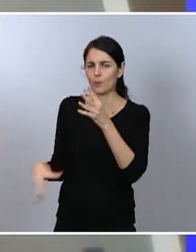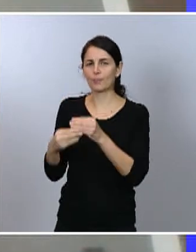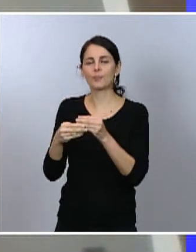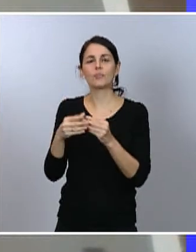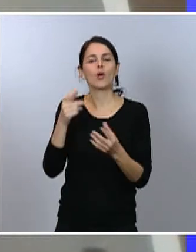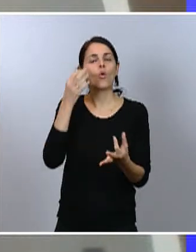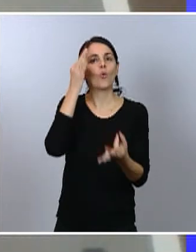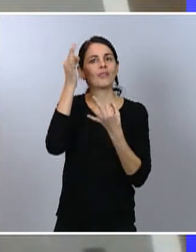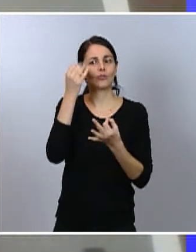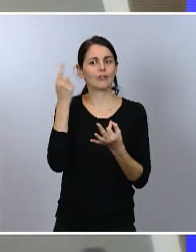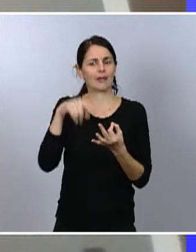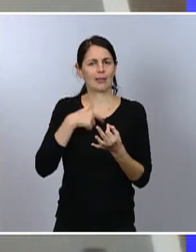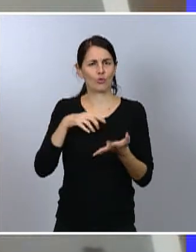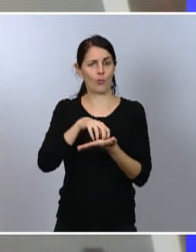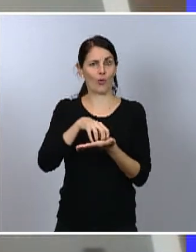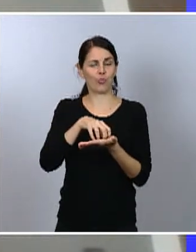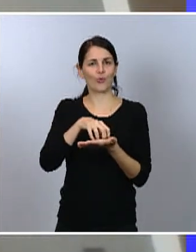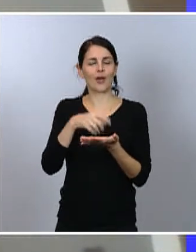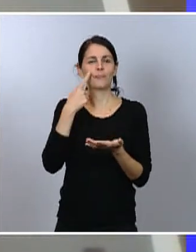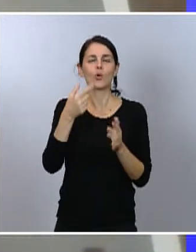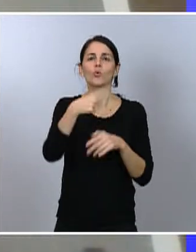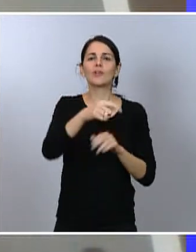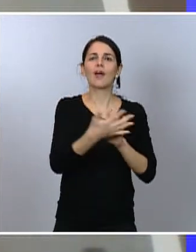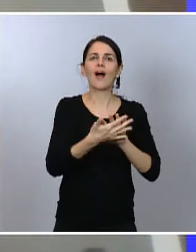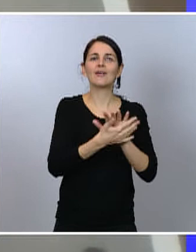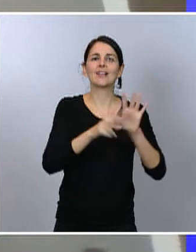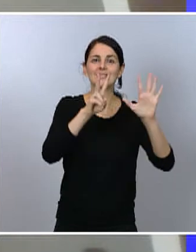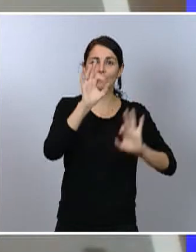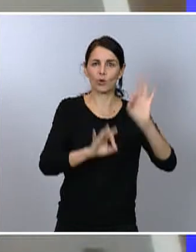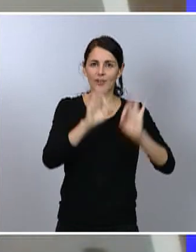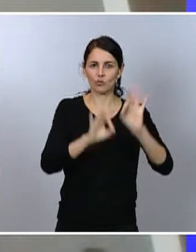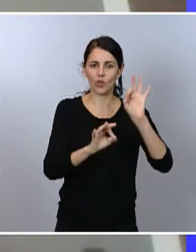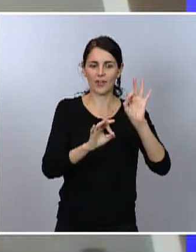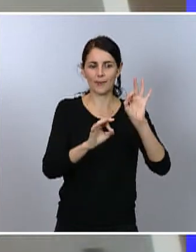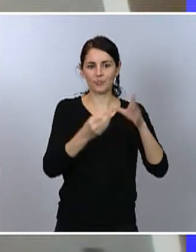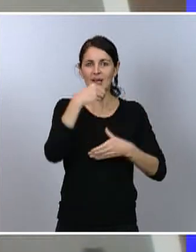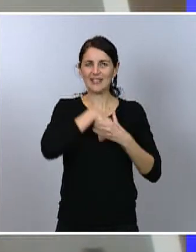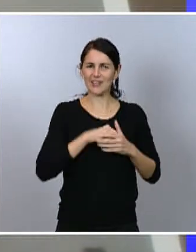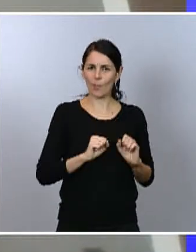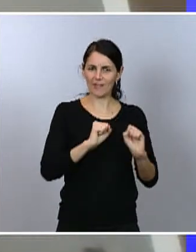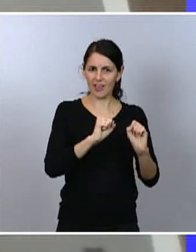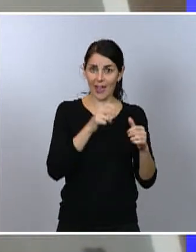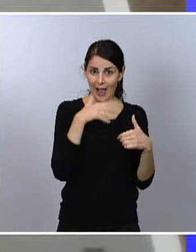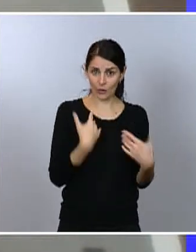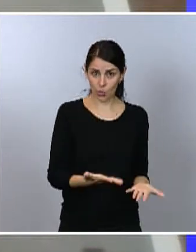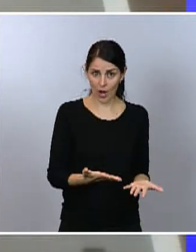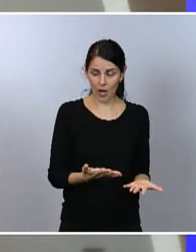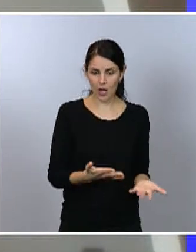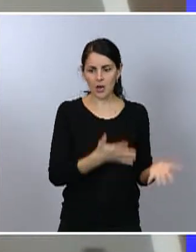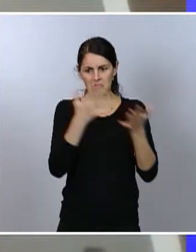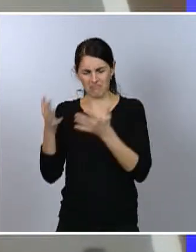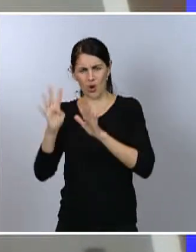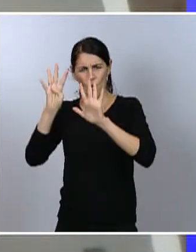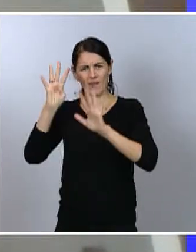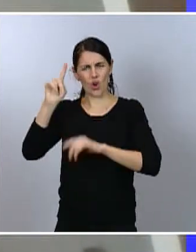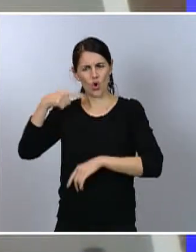queda claro. Han hablado del 7% de seroprevalencia actual y el 9,9% global. Entiendo